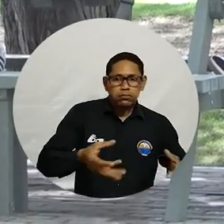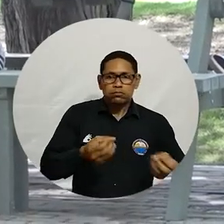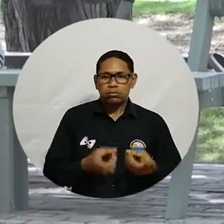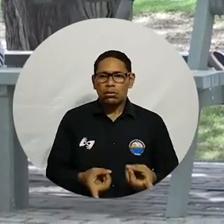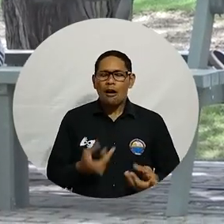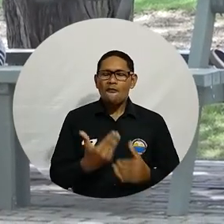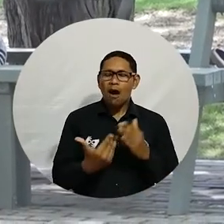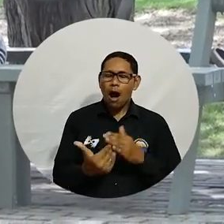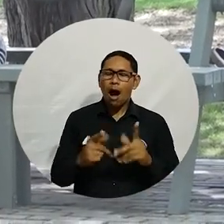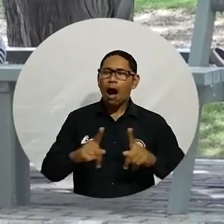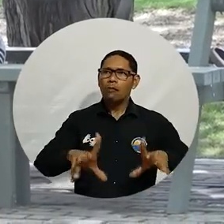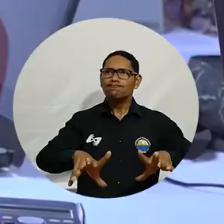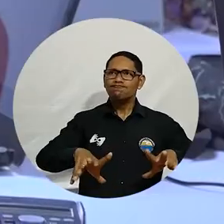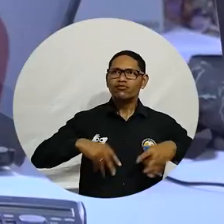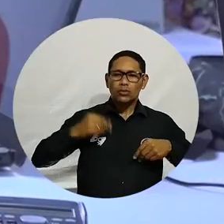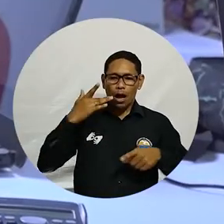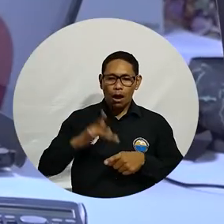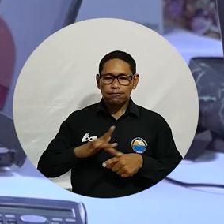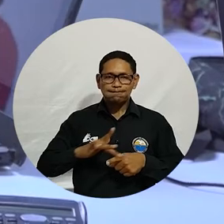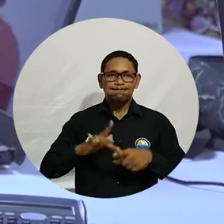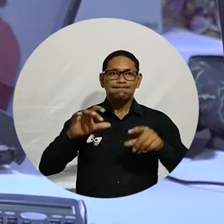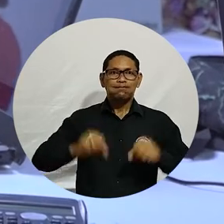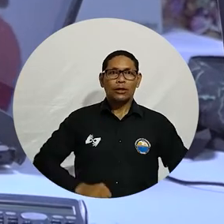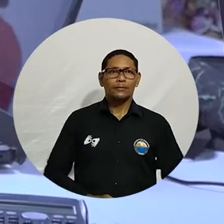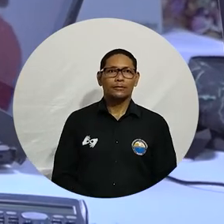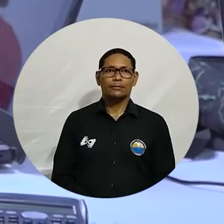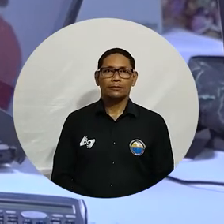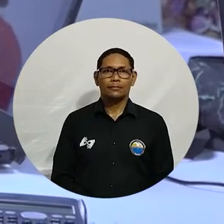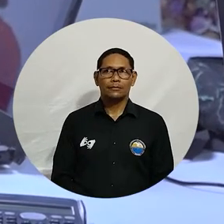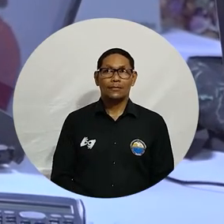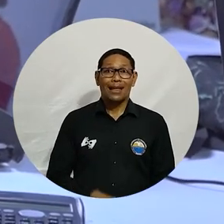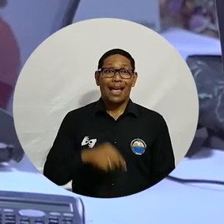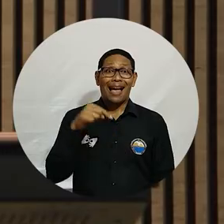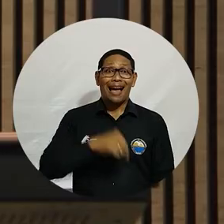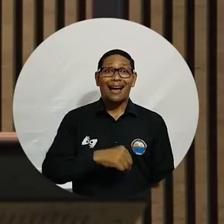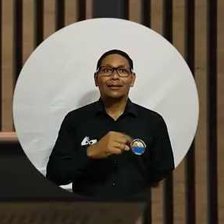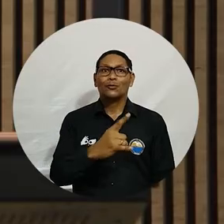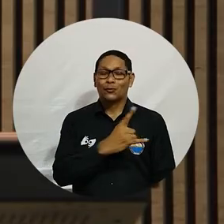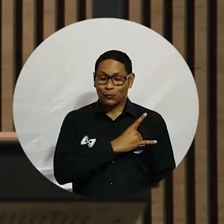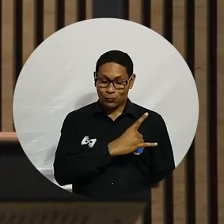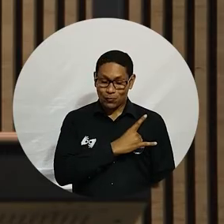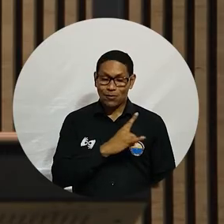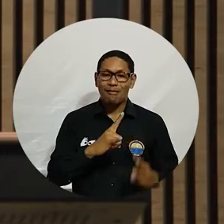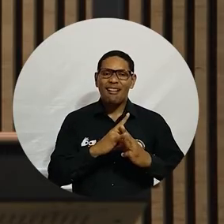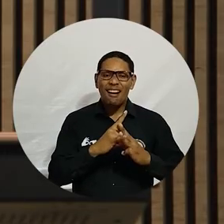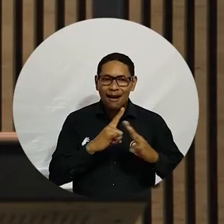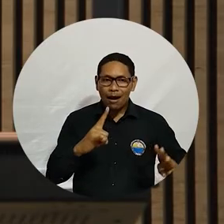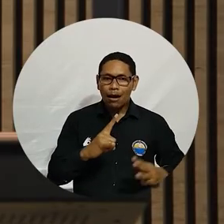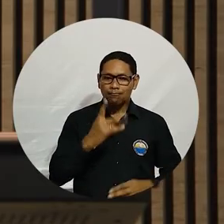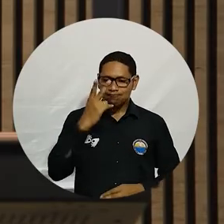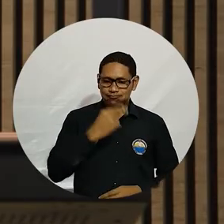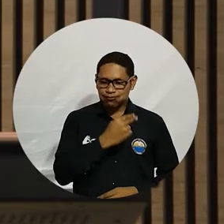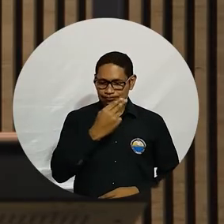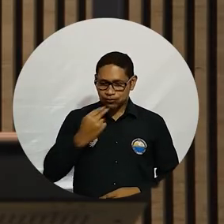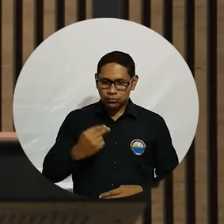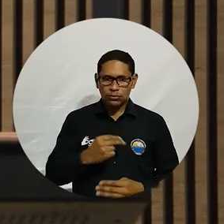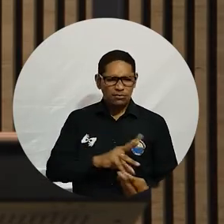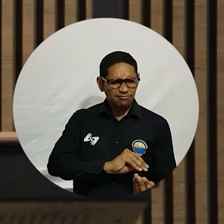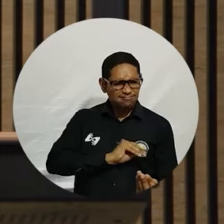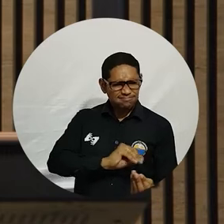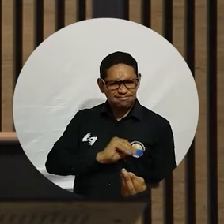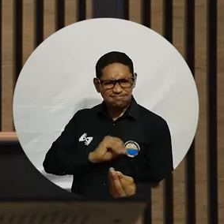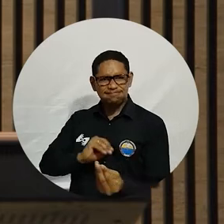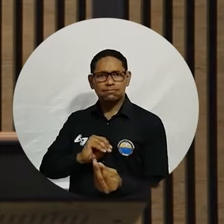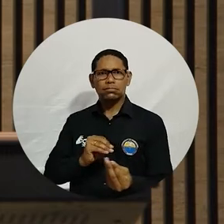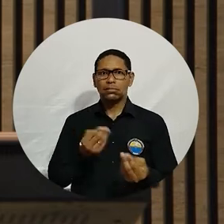transferirlo se pueda apropiar para todas las personas. Y en ese camino la universidad asume ese compromiso de una universidad comprometida, desde